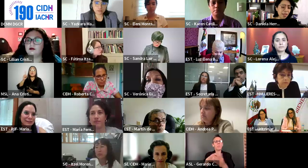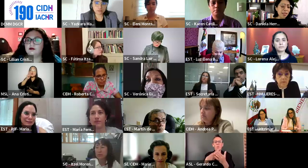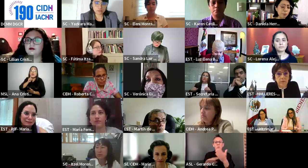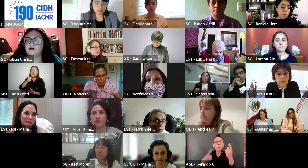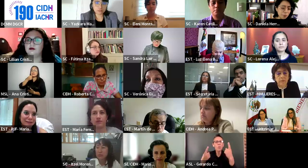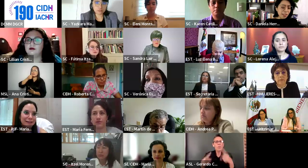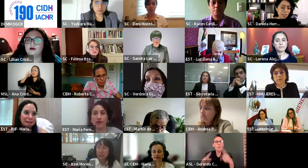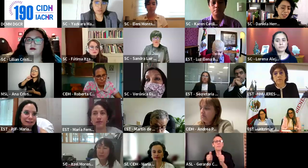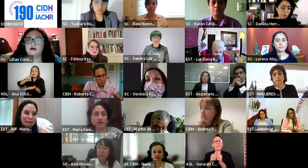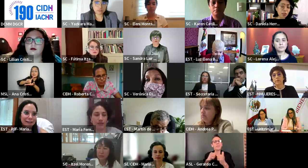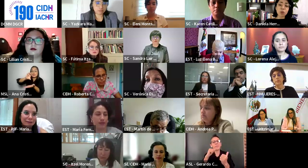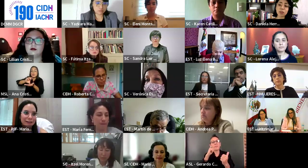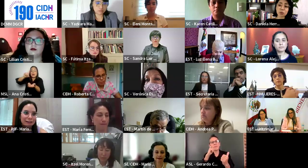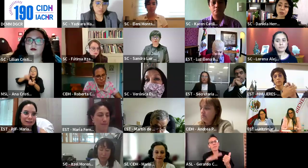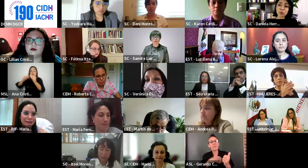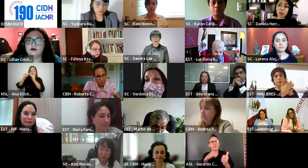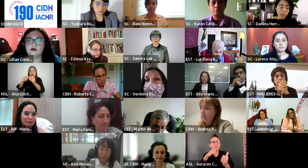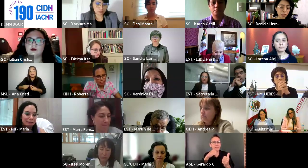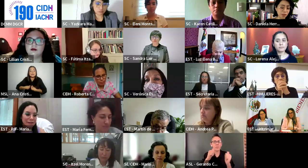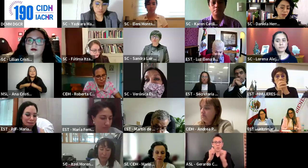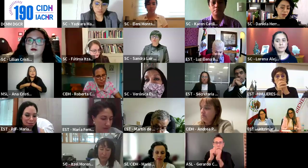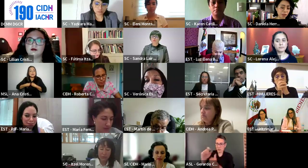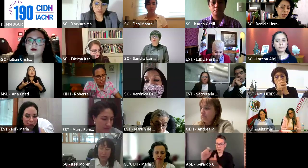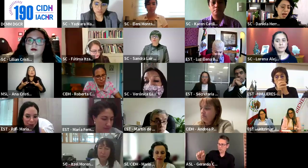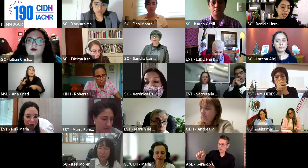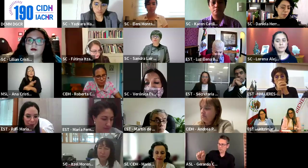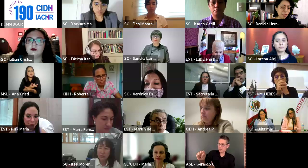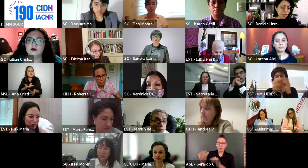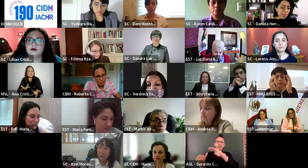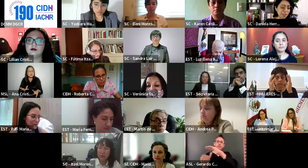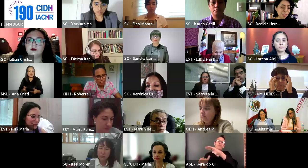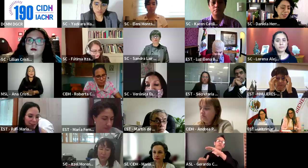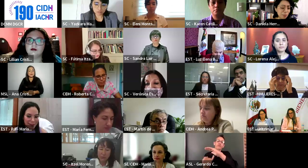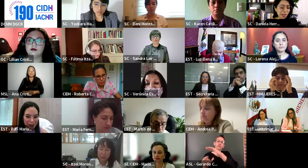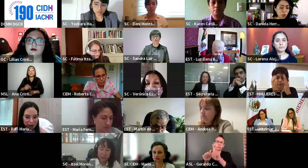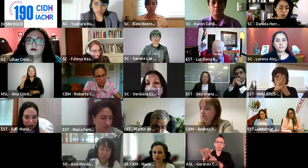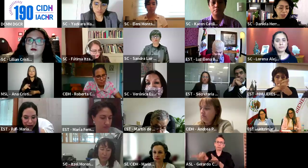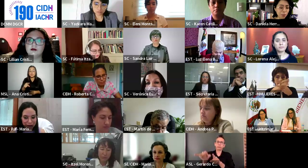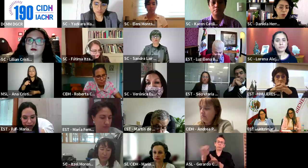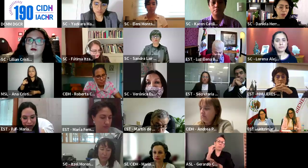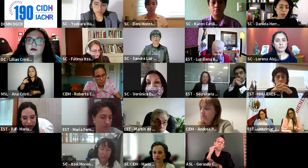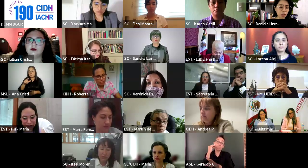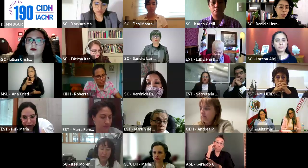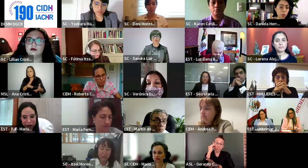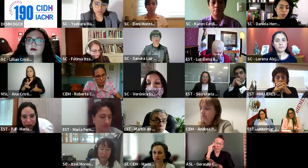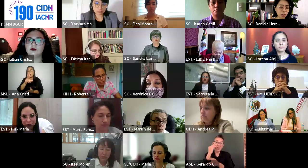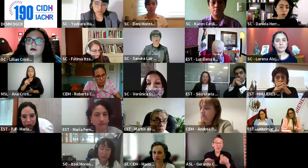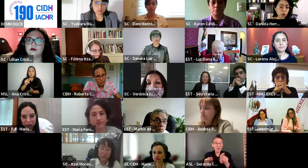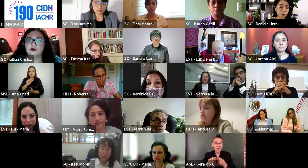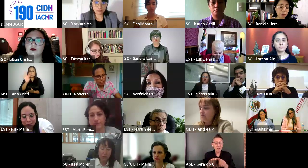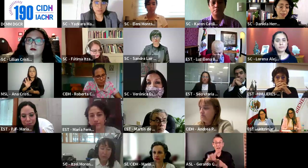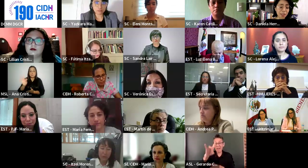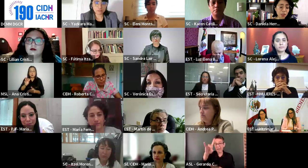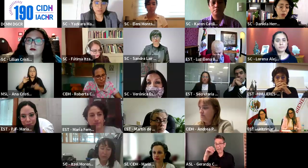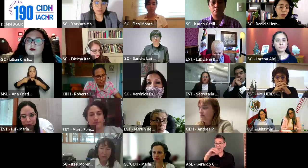discapacidad que viven en aislamiento dentro de sus hogares? Además, se estima que el 80% de la población